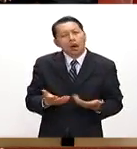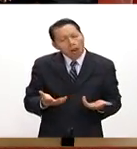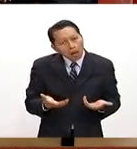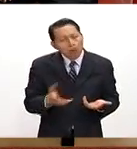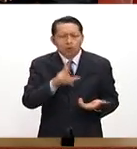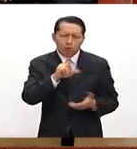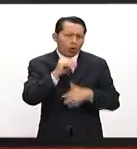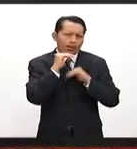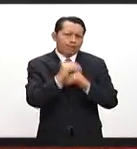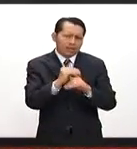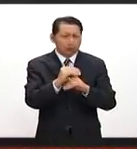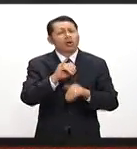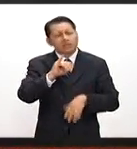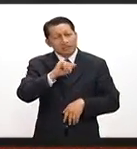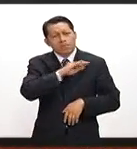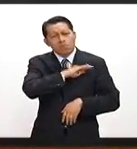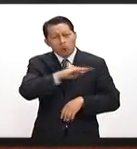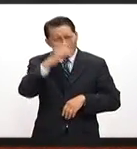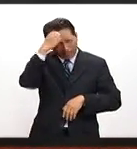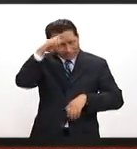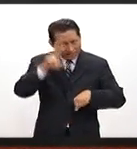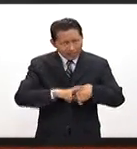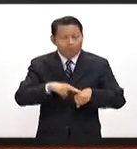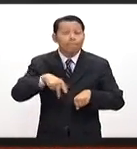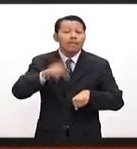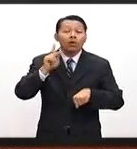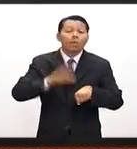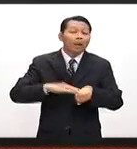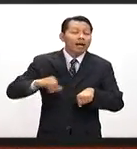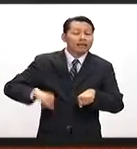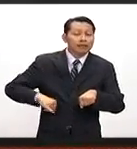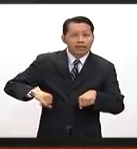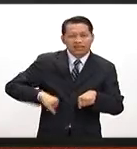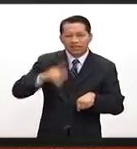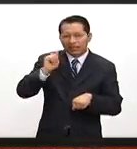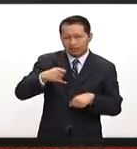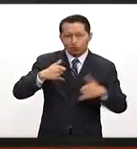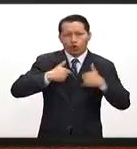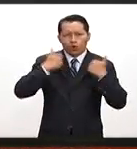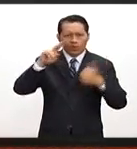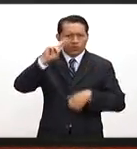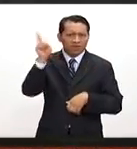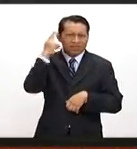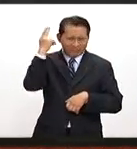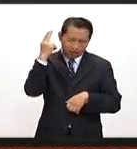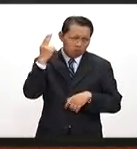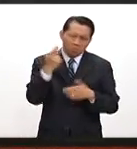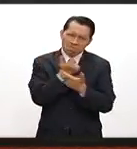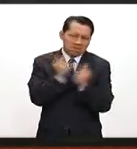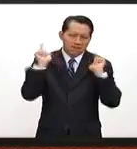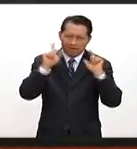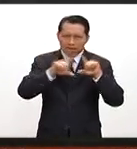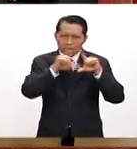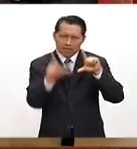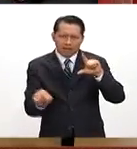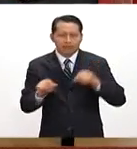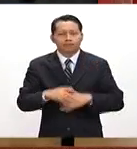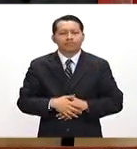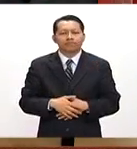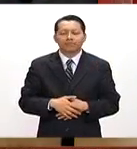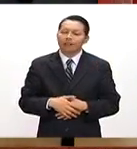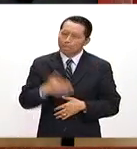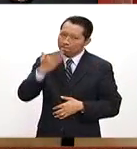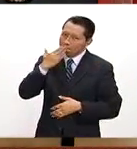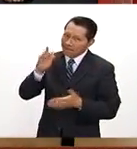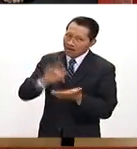hemos limitado, sí podrían participar extranjeros, pero lo que nos interesa es que sean muchachos universitarios de cualquier universidad del país. Correcto.